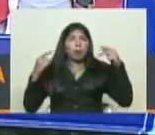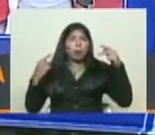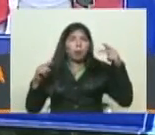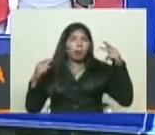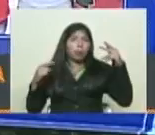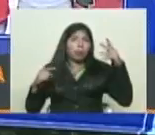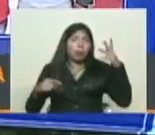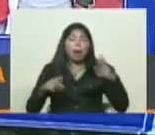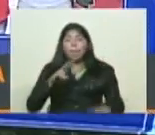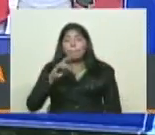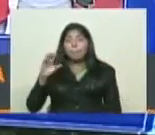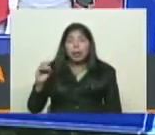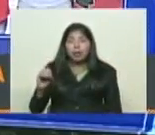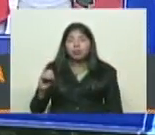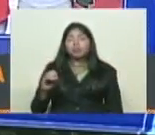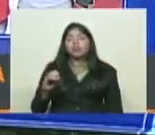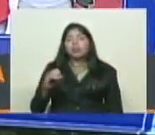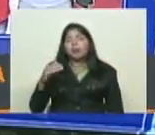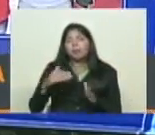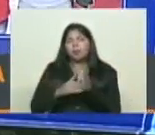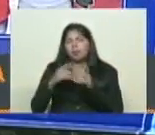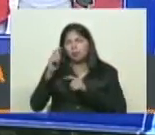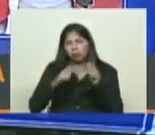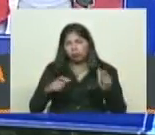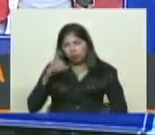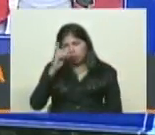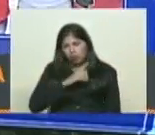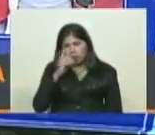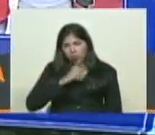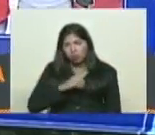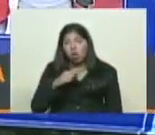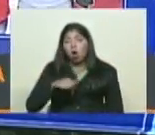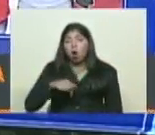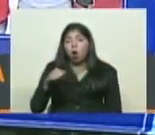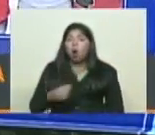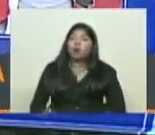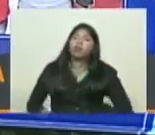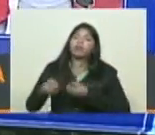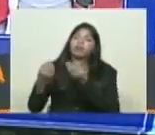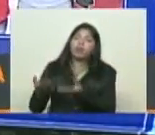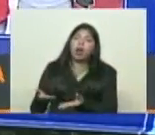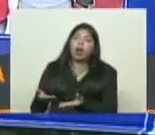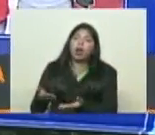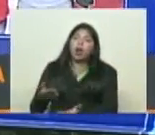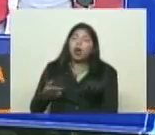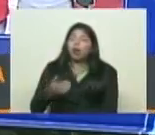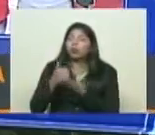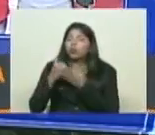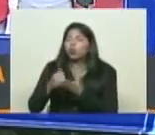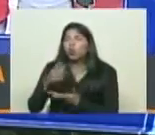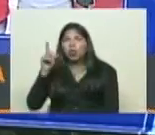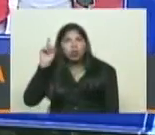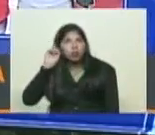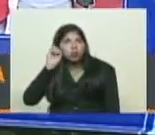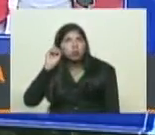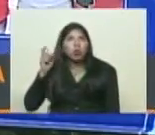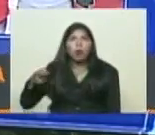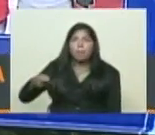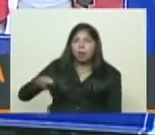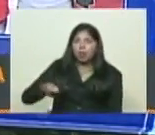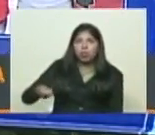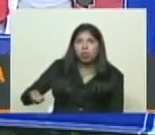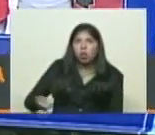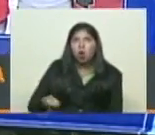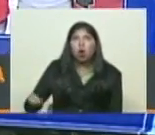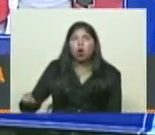20.000 personas con alguna discapacidad que hoy tienen la ayuda técnica, y las otras necesidades que ya hemos